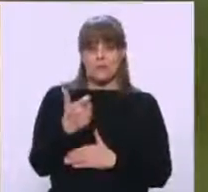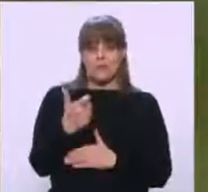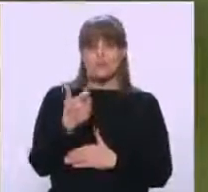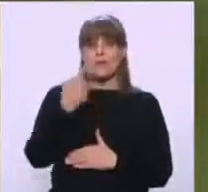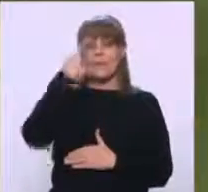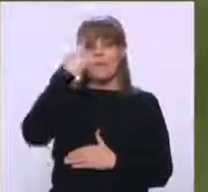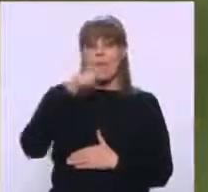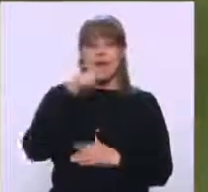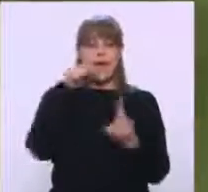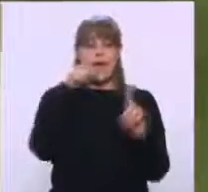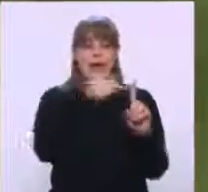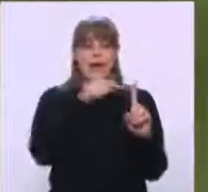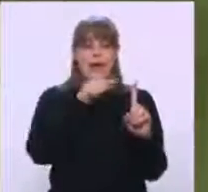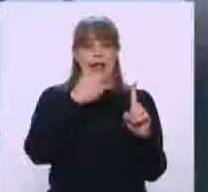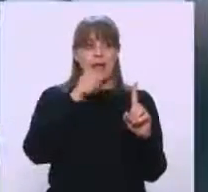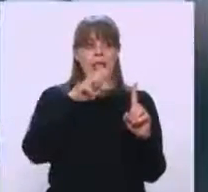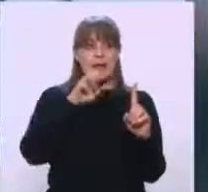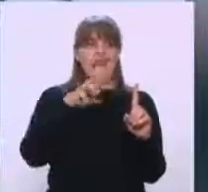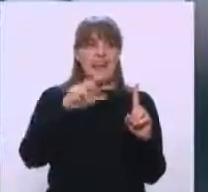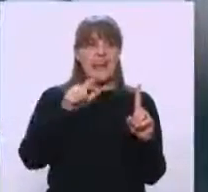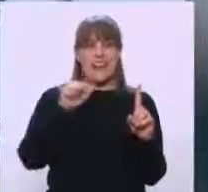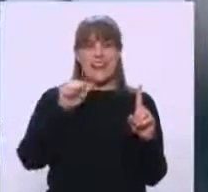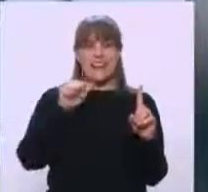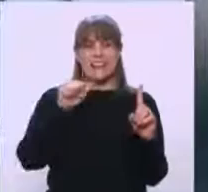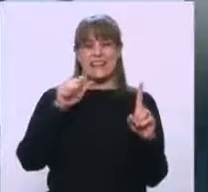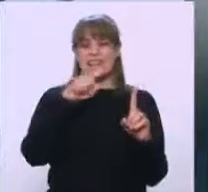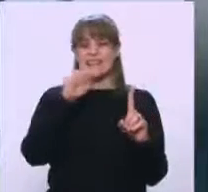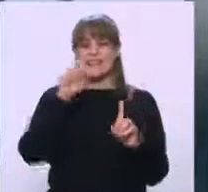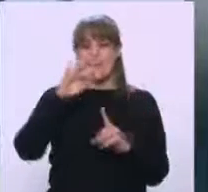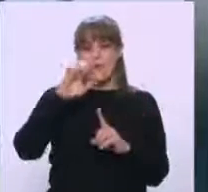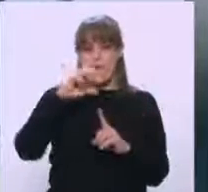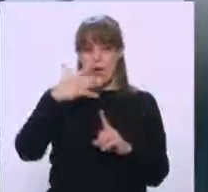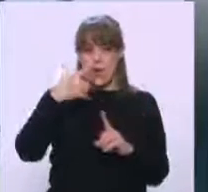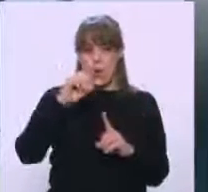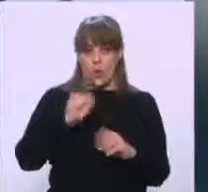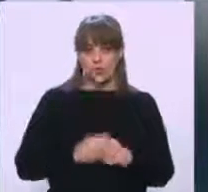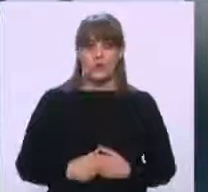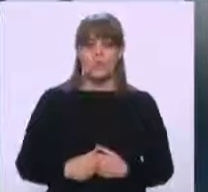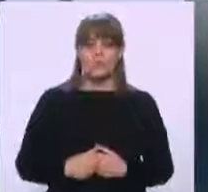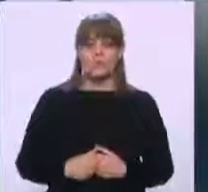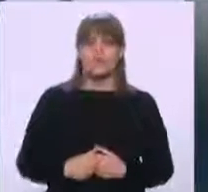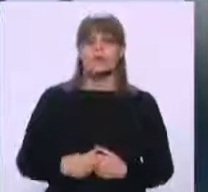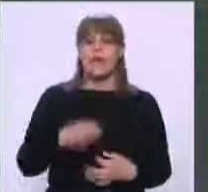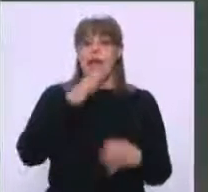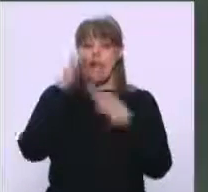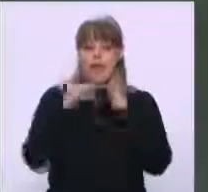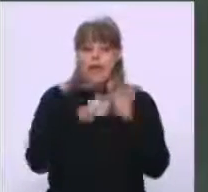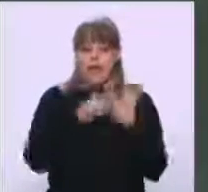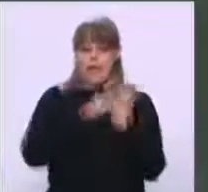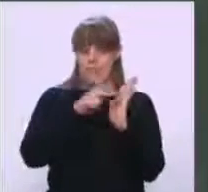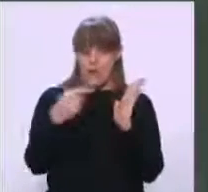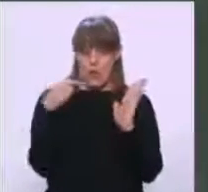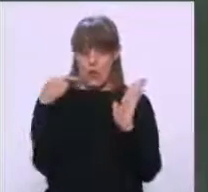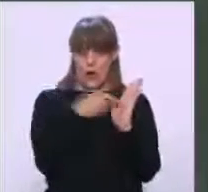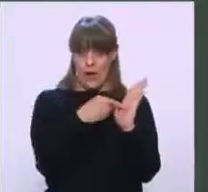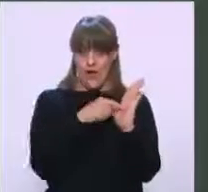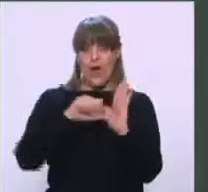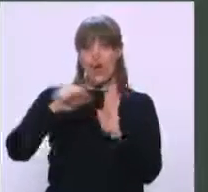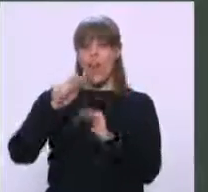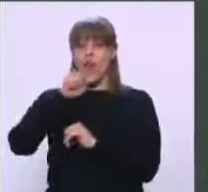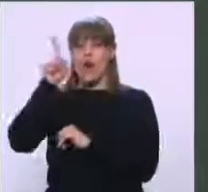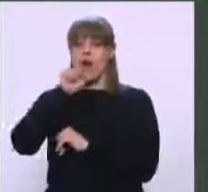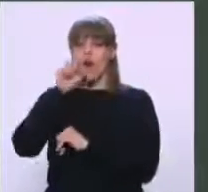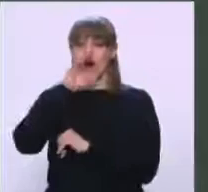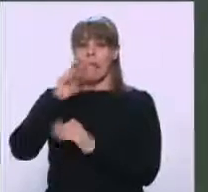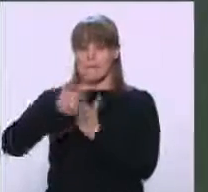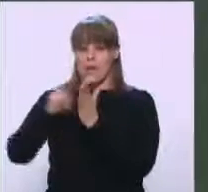general Cienfuegos. La nota, que apareció al mismo tiempo replicada en ese diario de circulación nacional y en dos diarios de